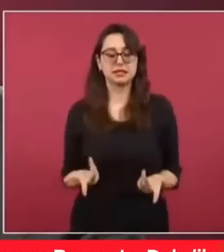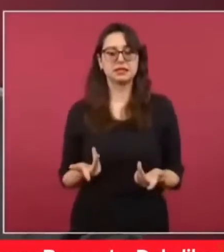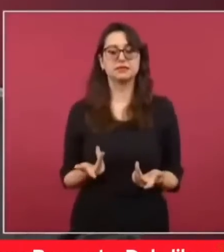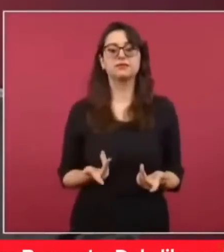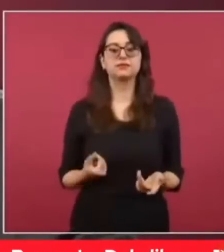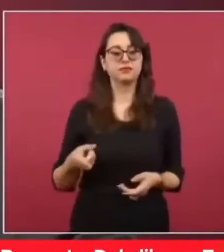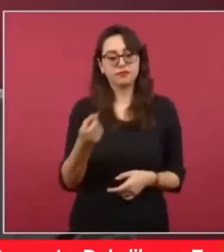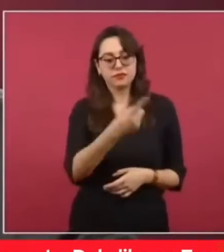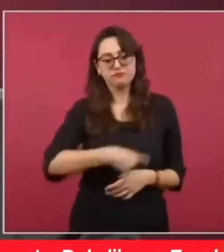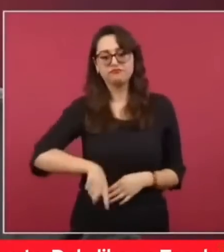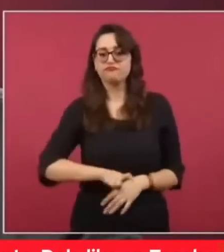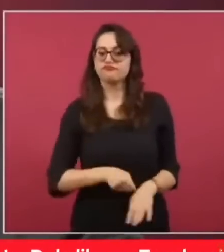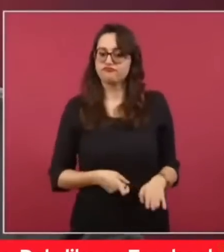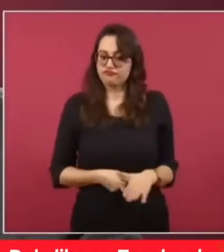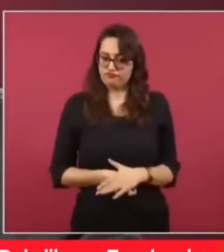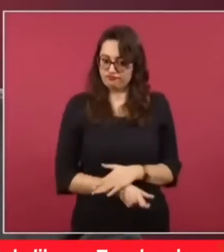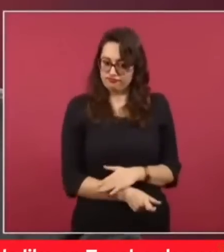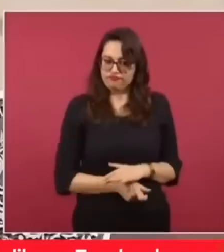reciben dinero